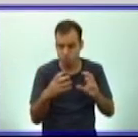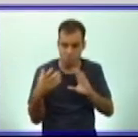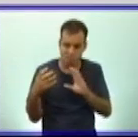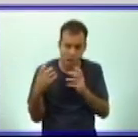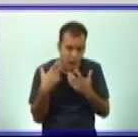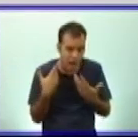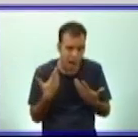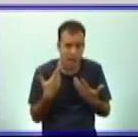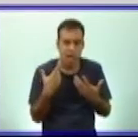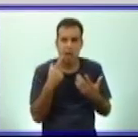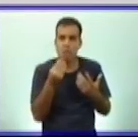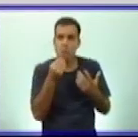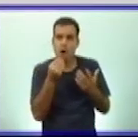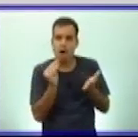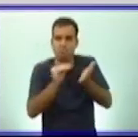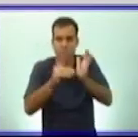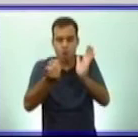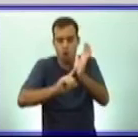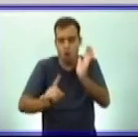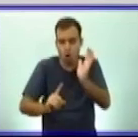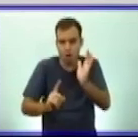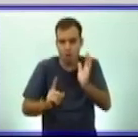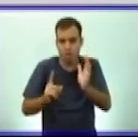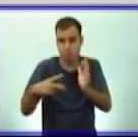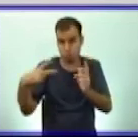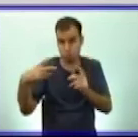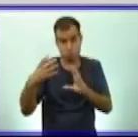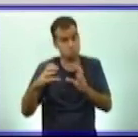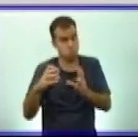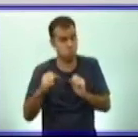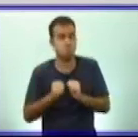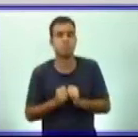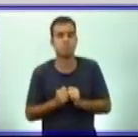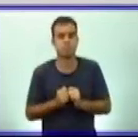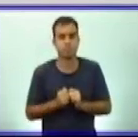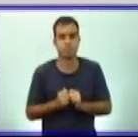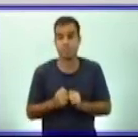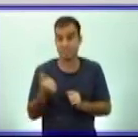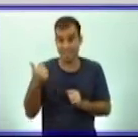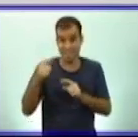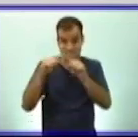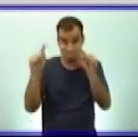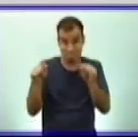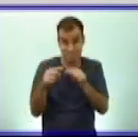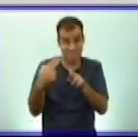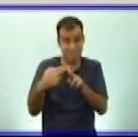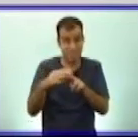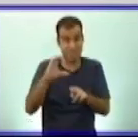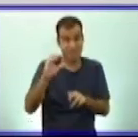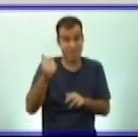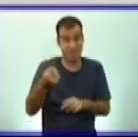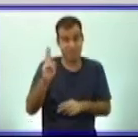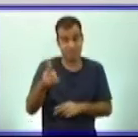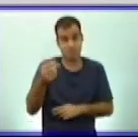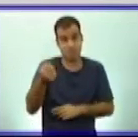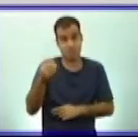la tensión instantánea en este circuito nombrado capacitivo puro. Anótenlo, por favor.